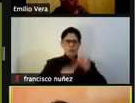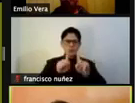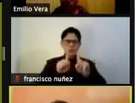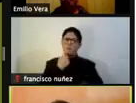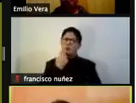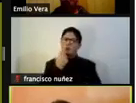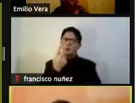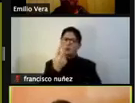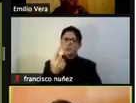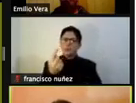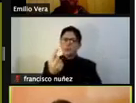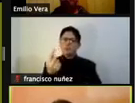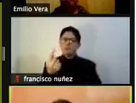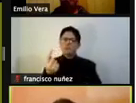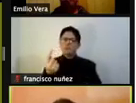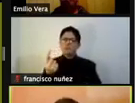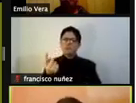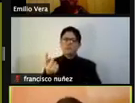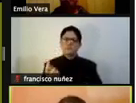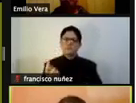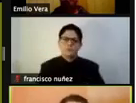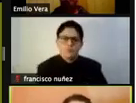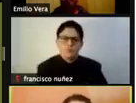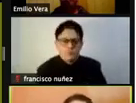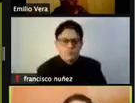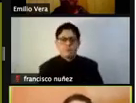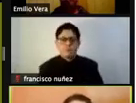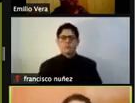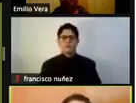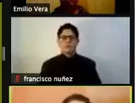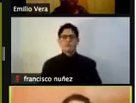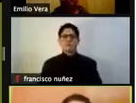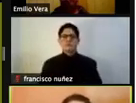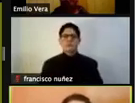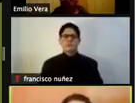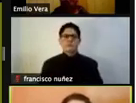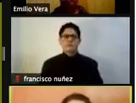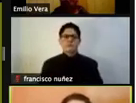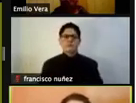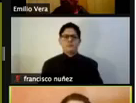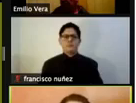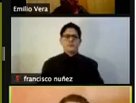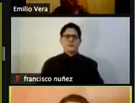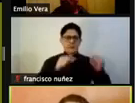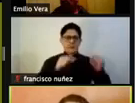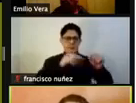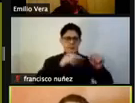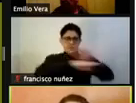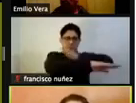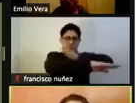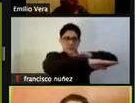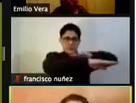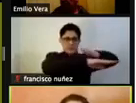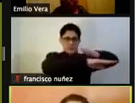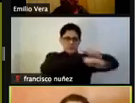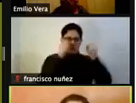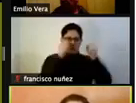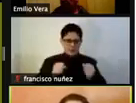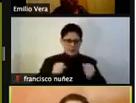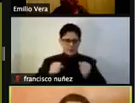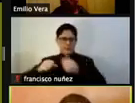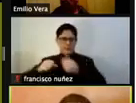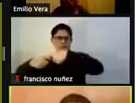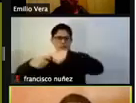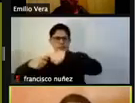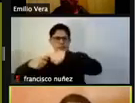acaso no podrían obtenerse en tierra firme debido a que la superficie es irregular.